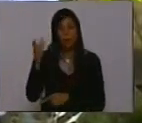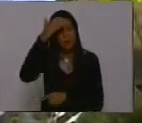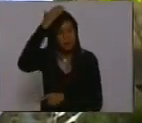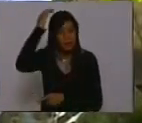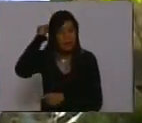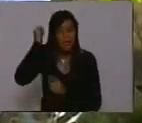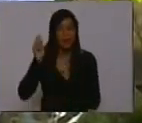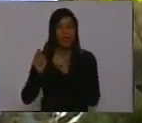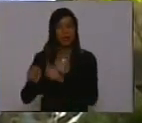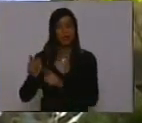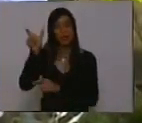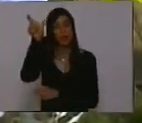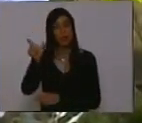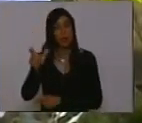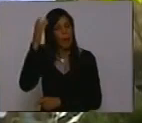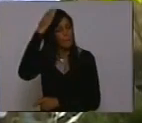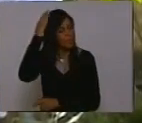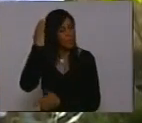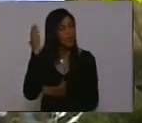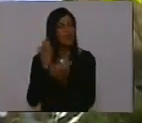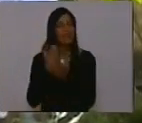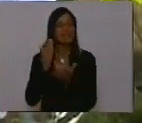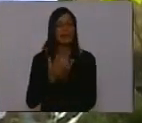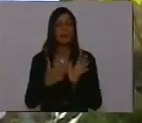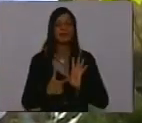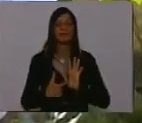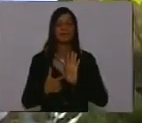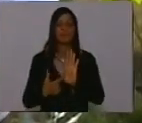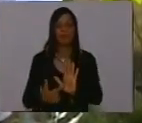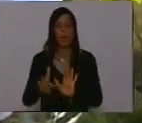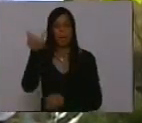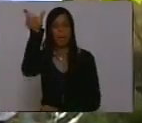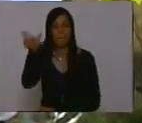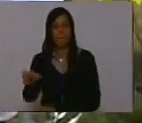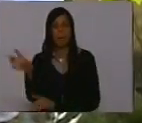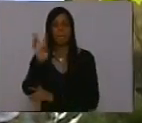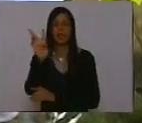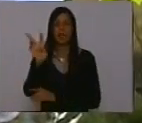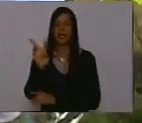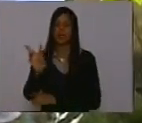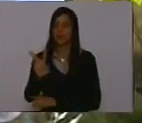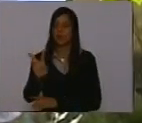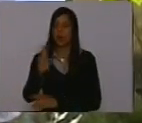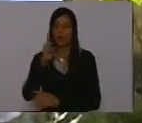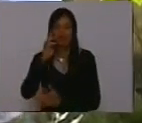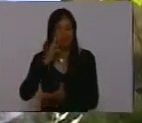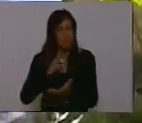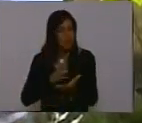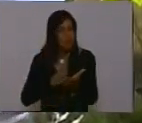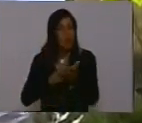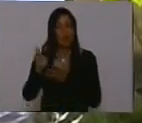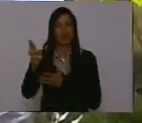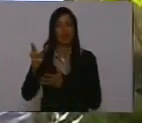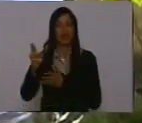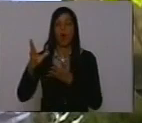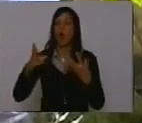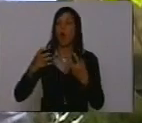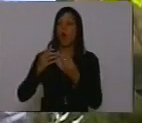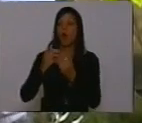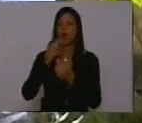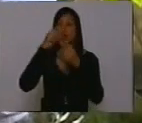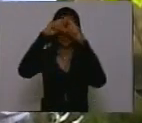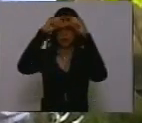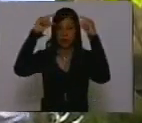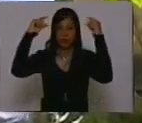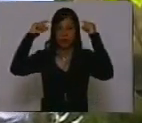fue, es y será siempre el venezolano universal, junto a Guaycaipuro, junto